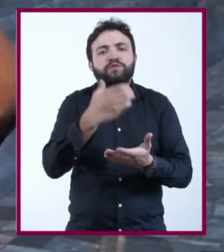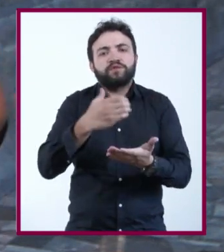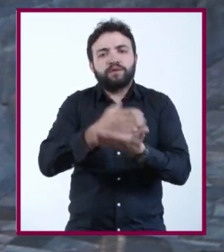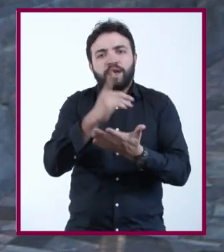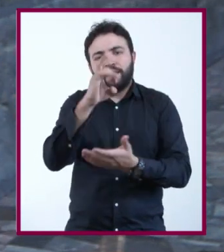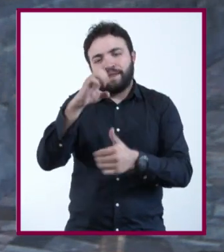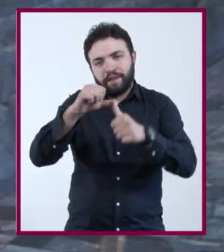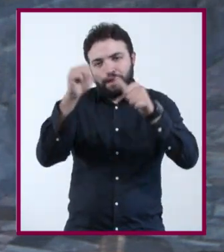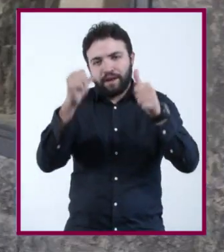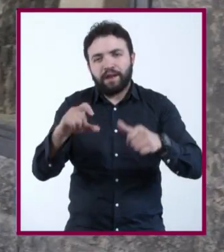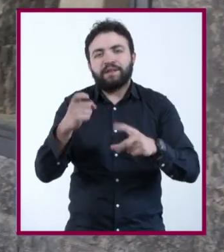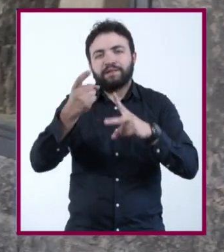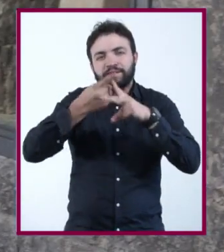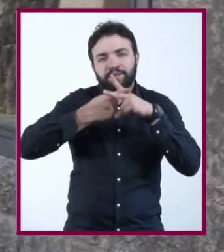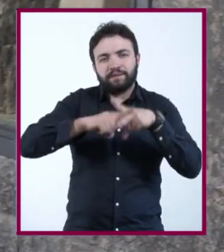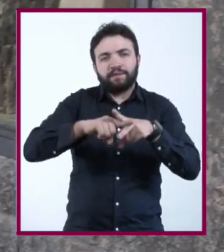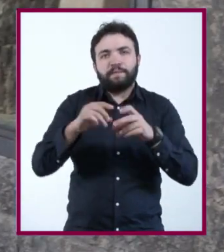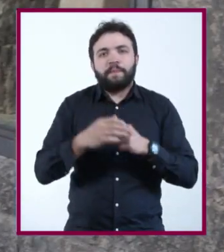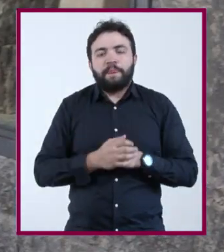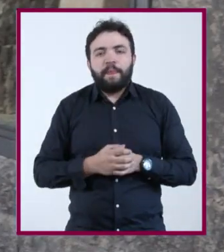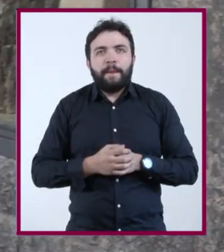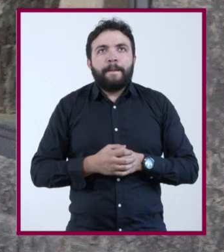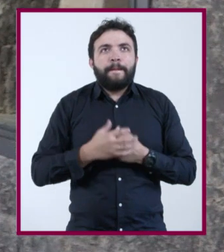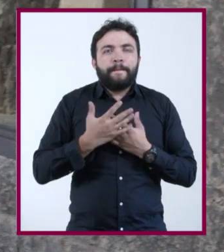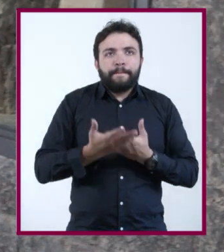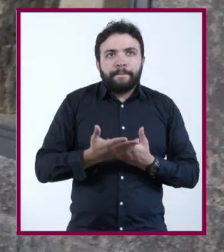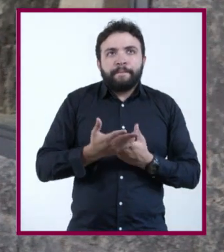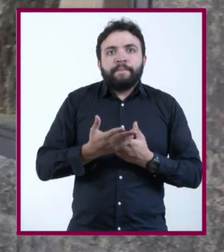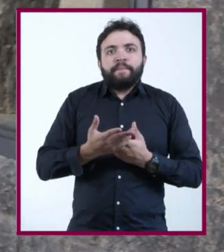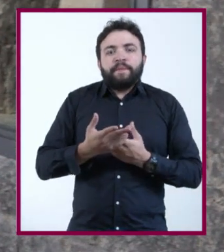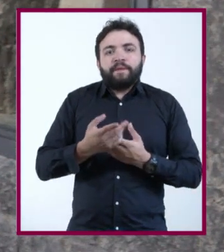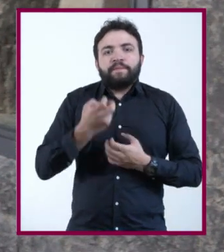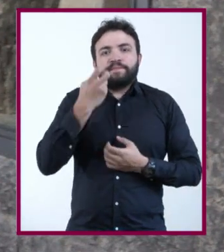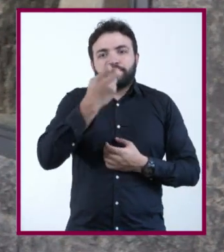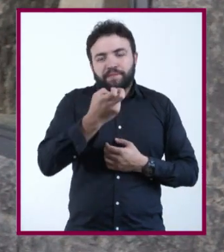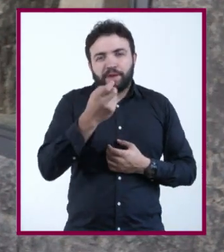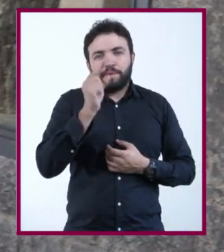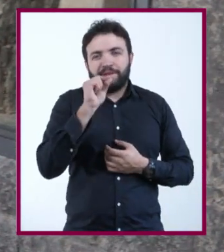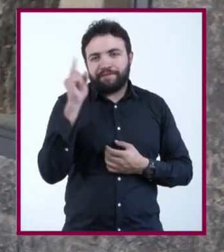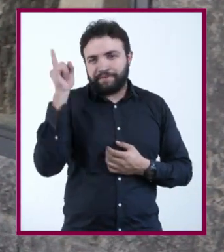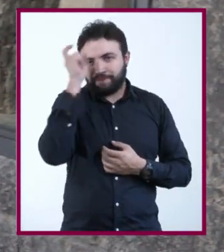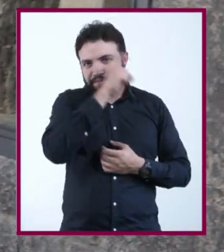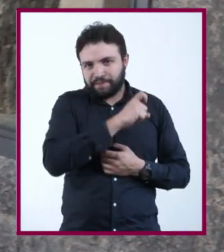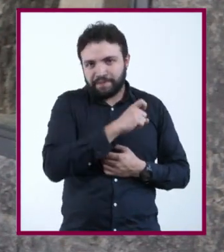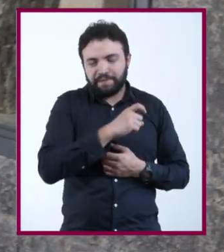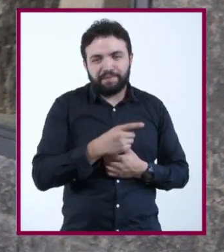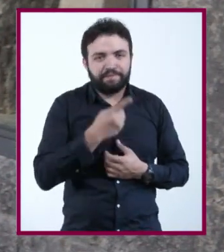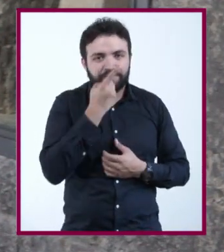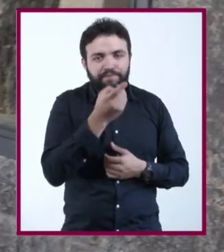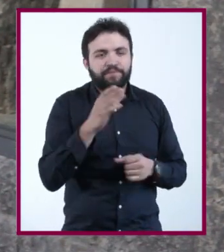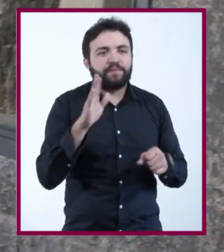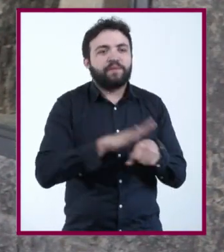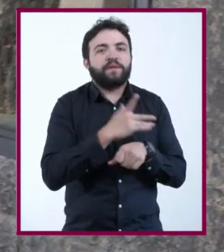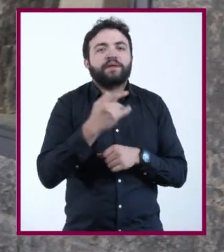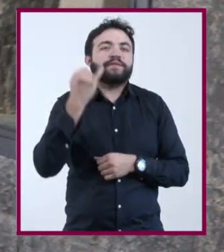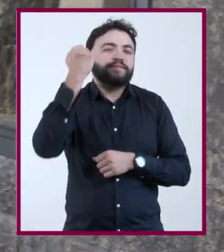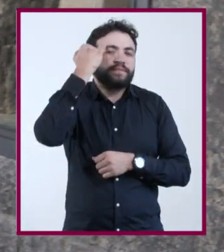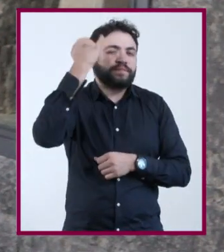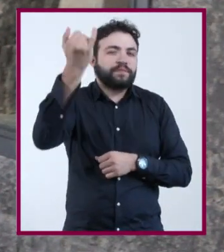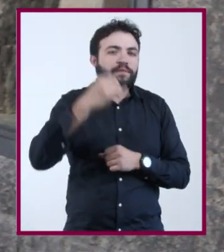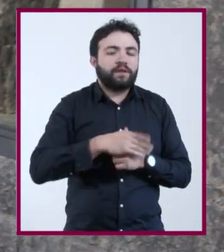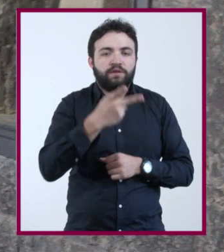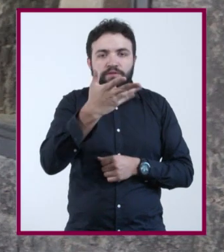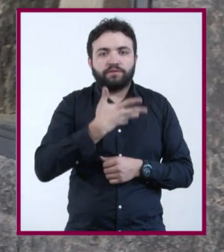desde su concepción? Sí, describir el proyecto de la Ciudad de las Artes es complicado